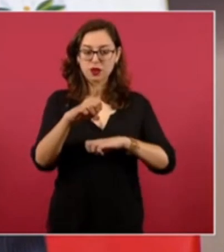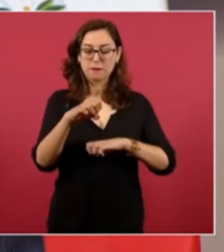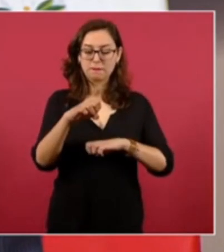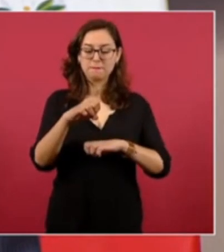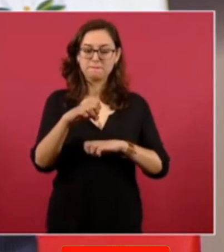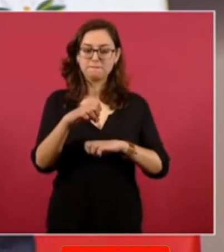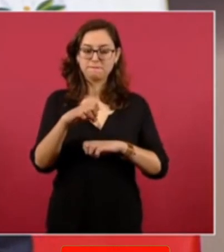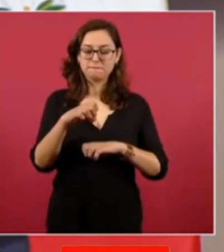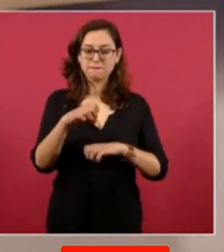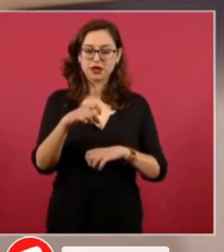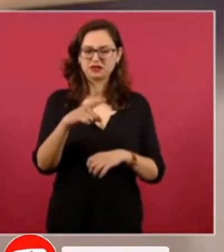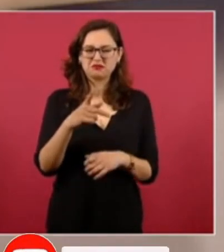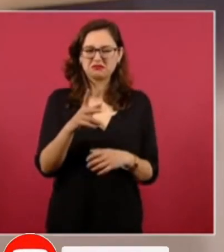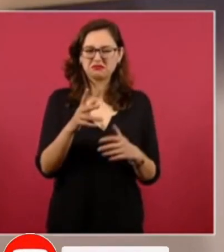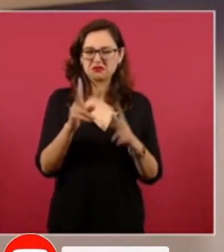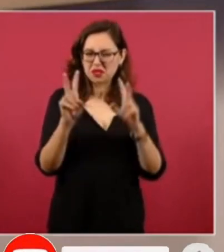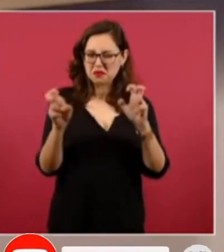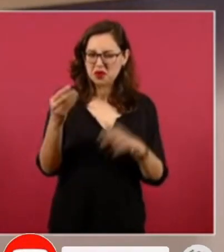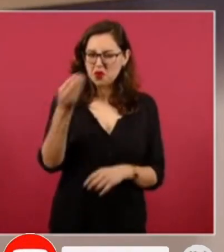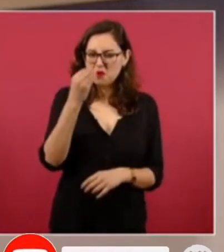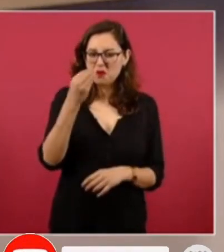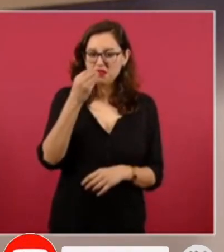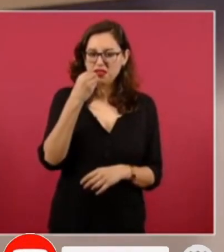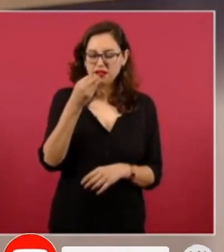de alimentos.